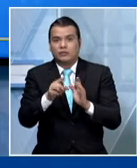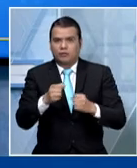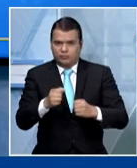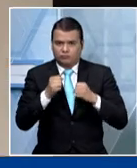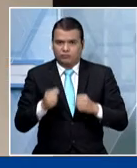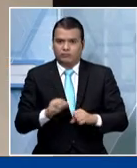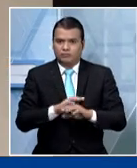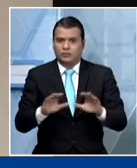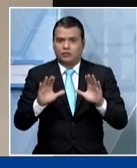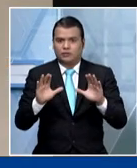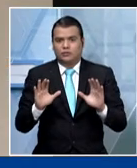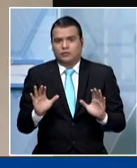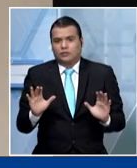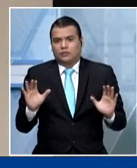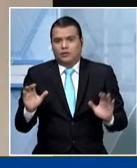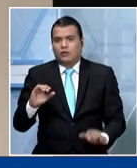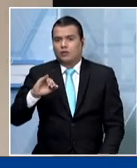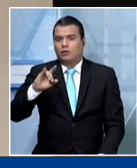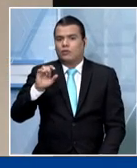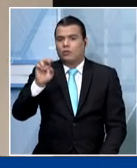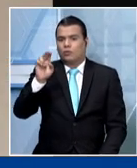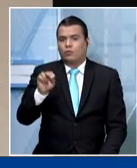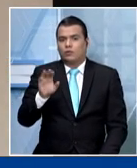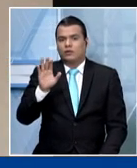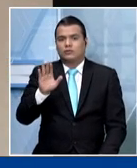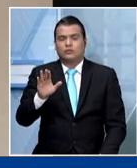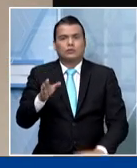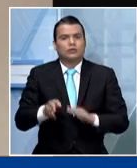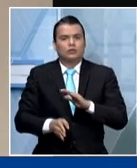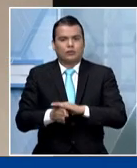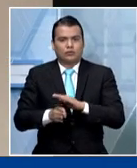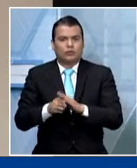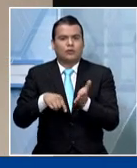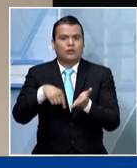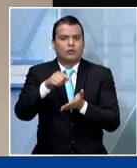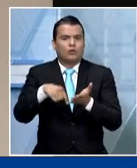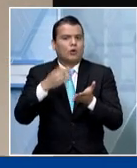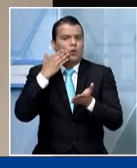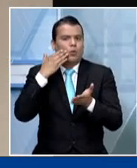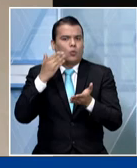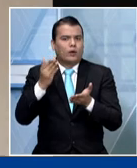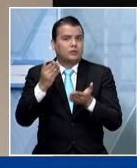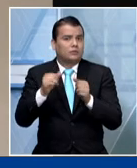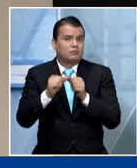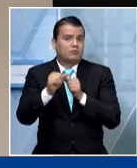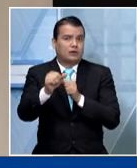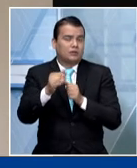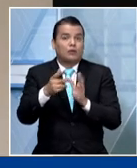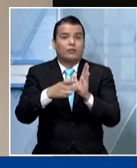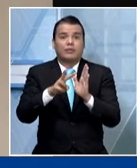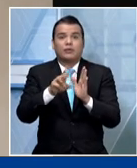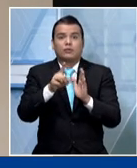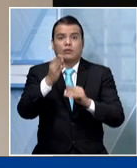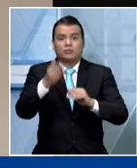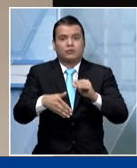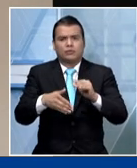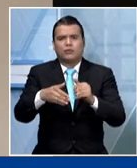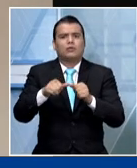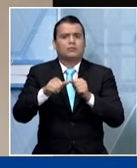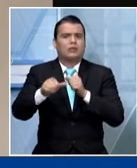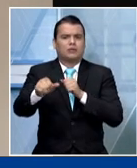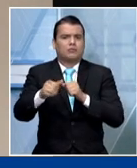2021? Claro, sí, es que Juan Cruz no tenía el contrato hasta 30 de diciembre. Juan Cruz tiene el contrato a término indefinido. Y yo creo